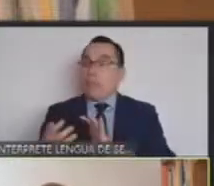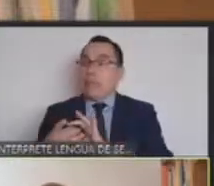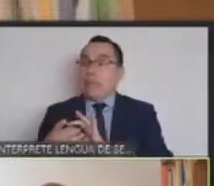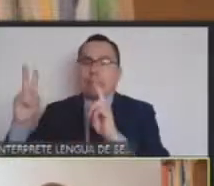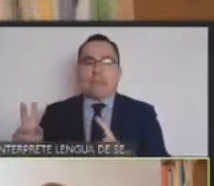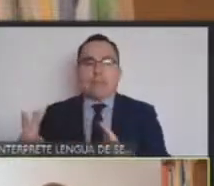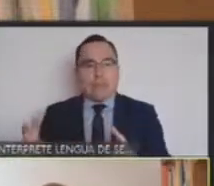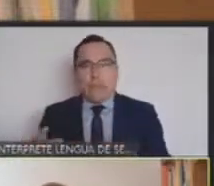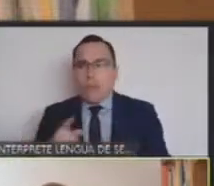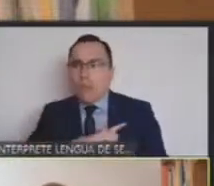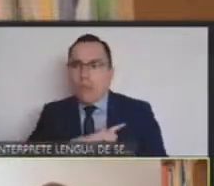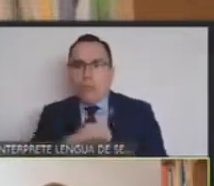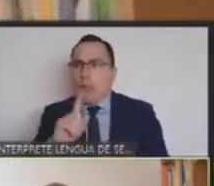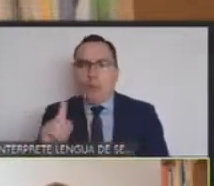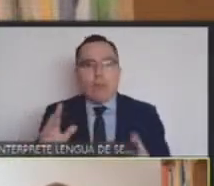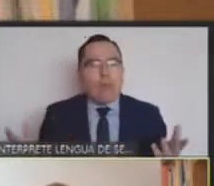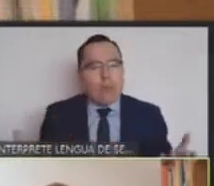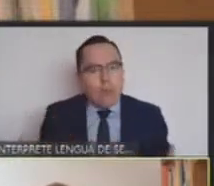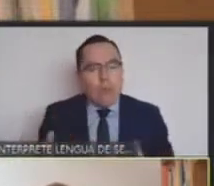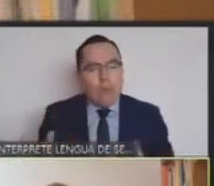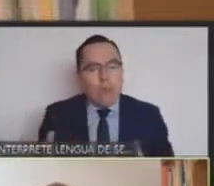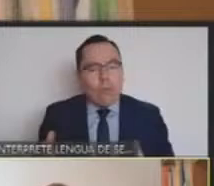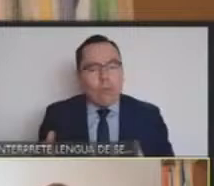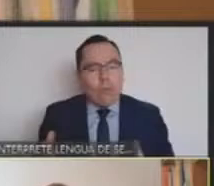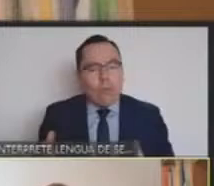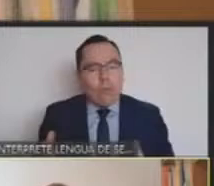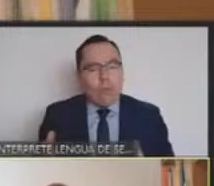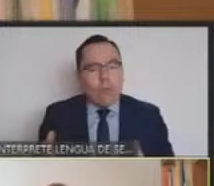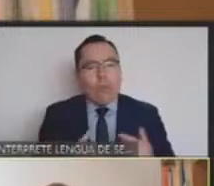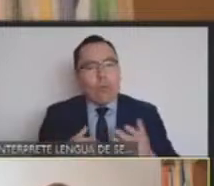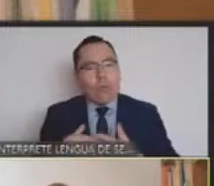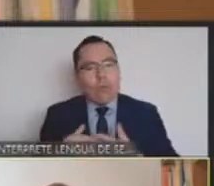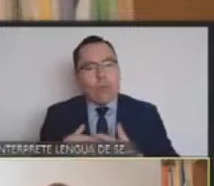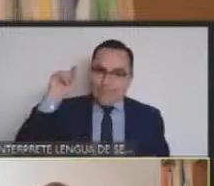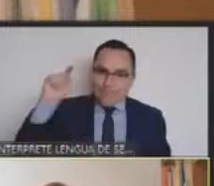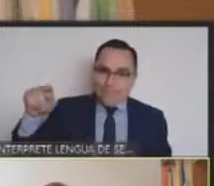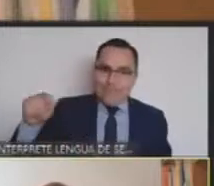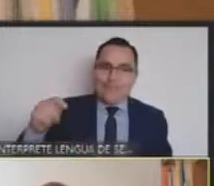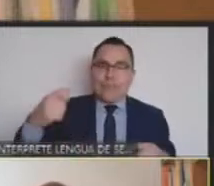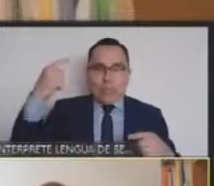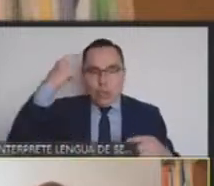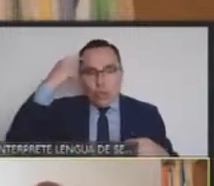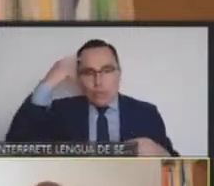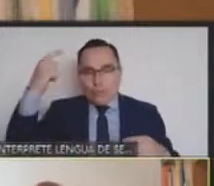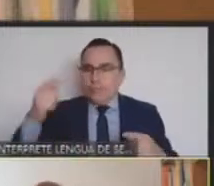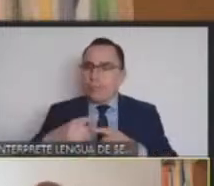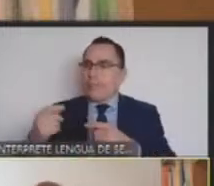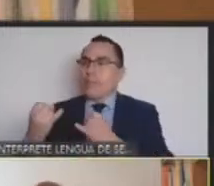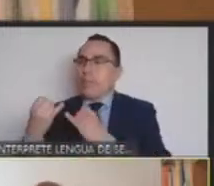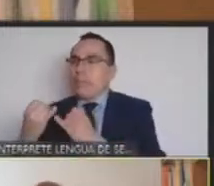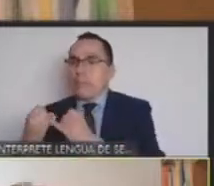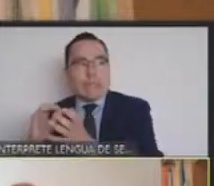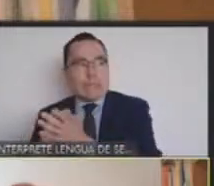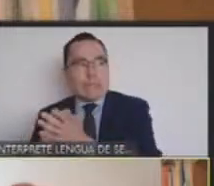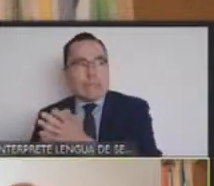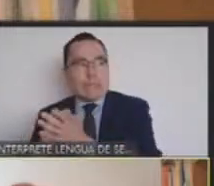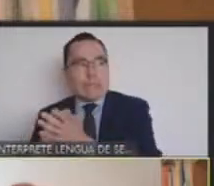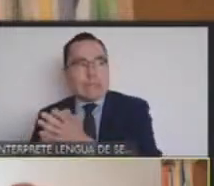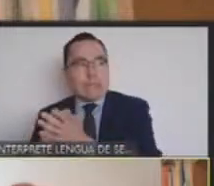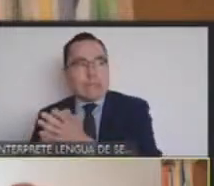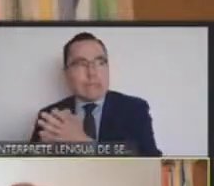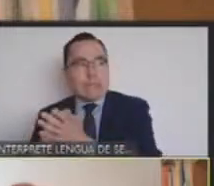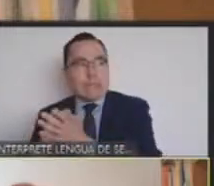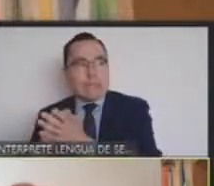permitir que los jueces resuelvan los asuntos sometidos a su conocimiento libres de presión, sin considerar su propio